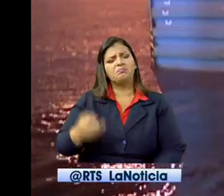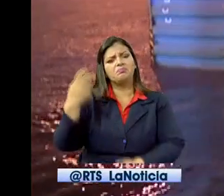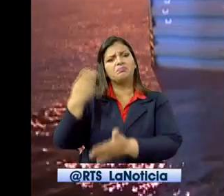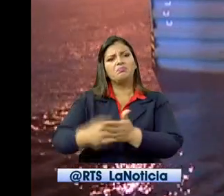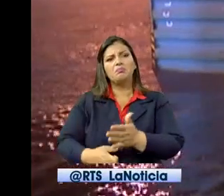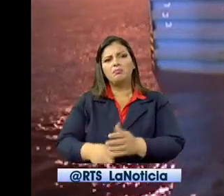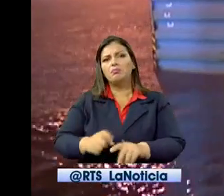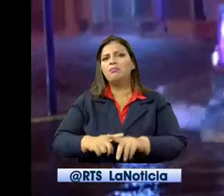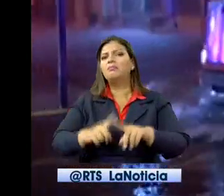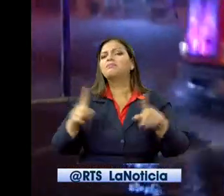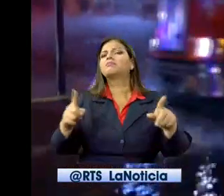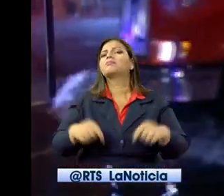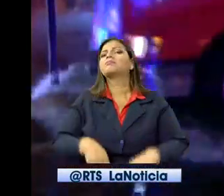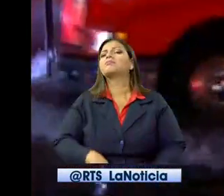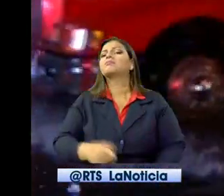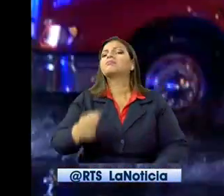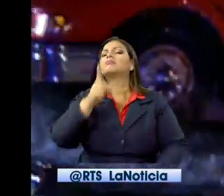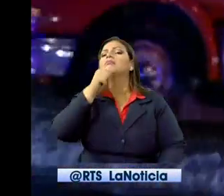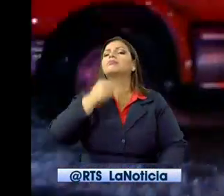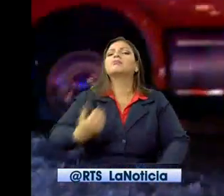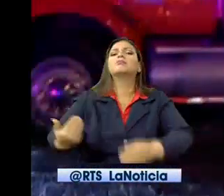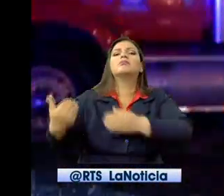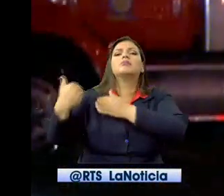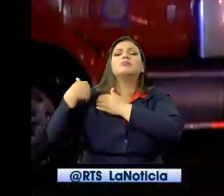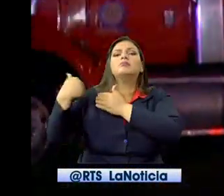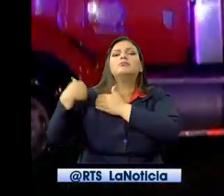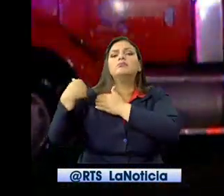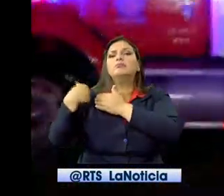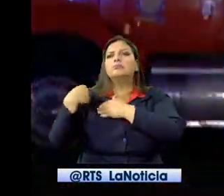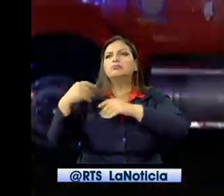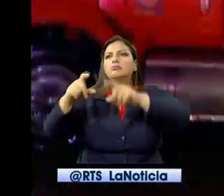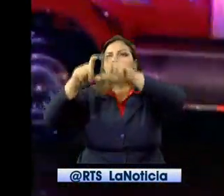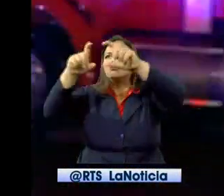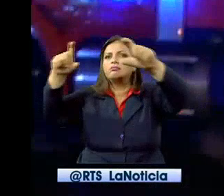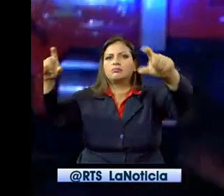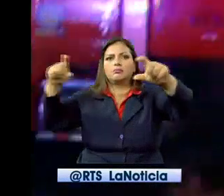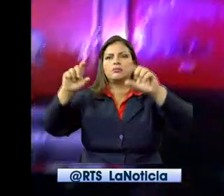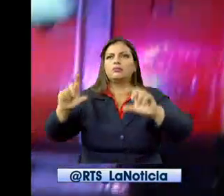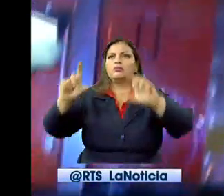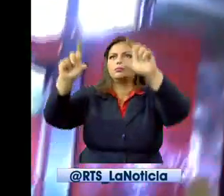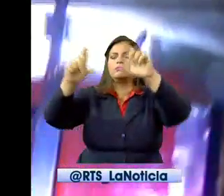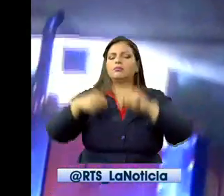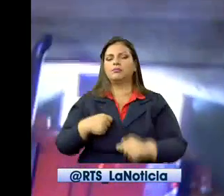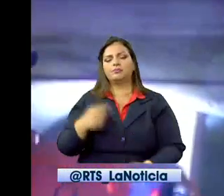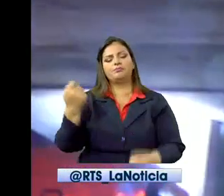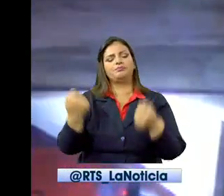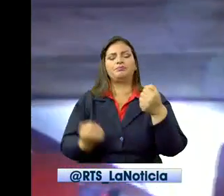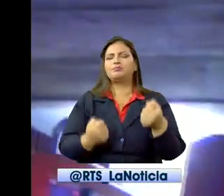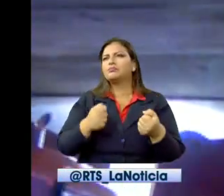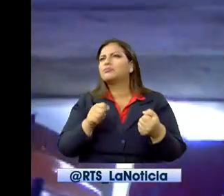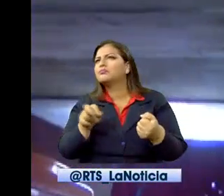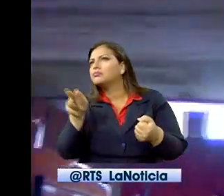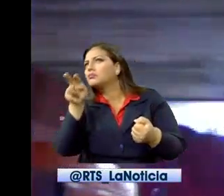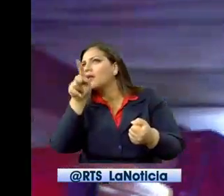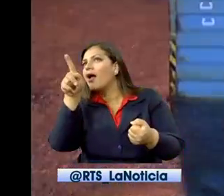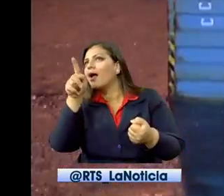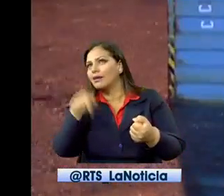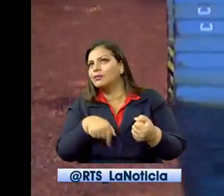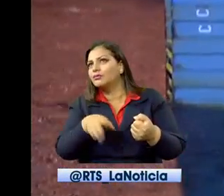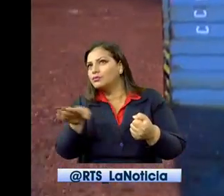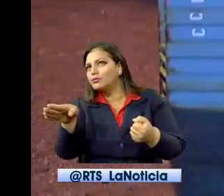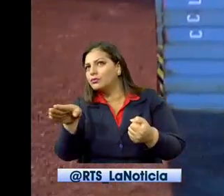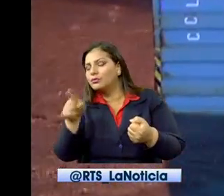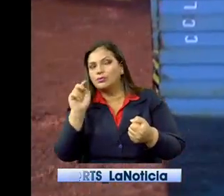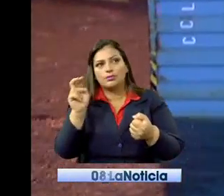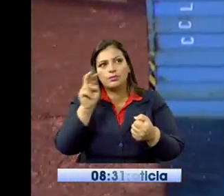por aquí tal, y por aquí se va a otra parte y por aquí se va a tal parte. ¿Quién los multa? Entonces deben de multarse primero ustedes y después multar al